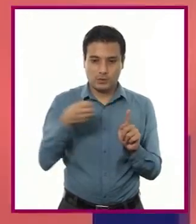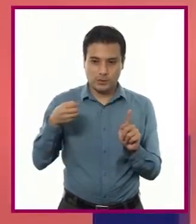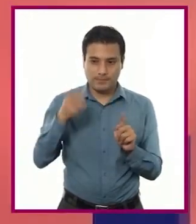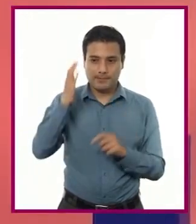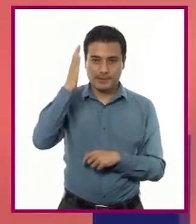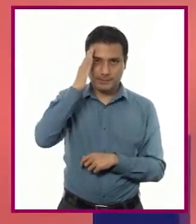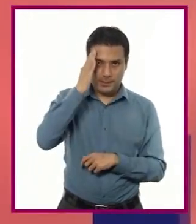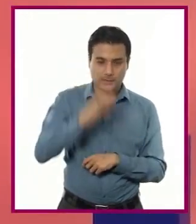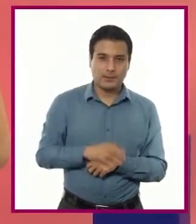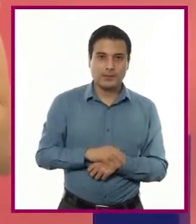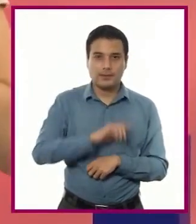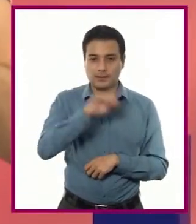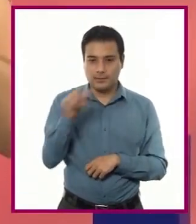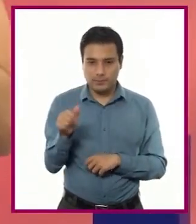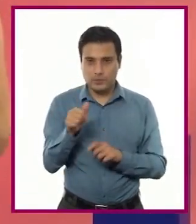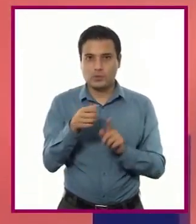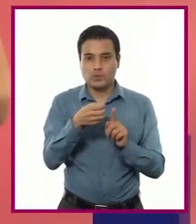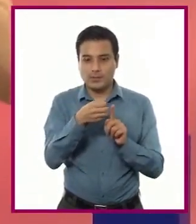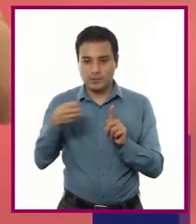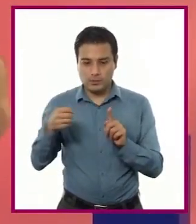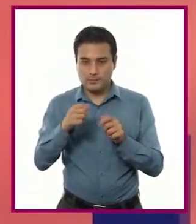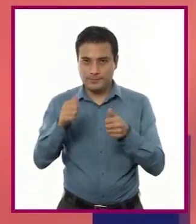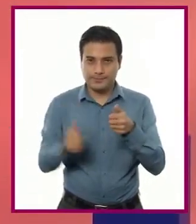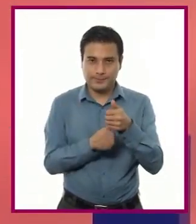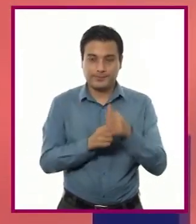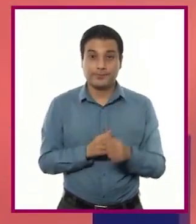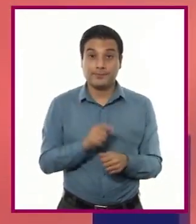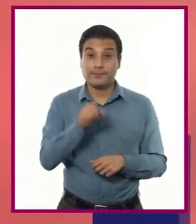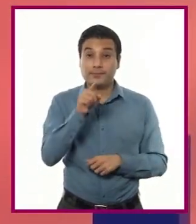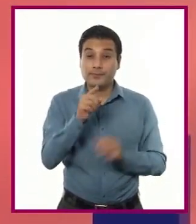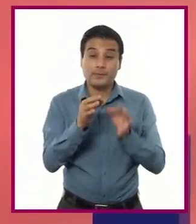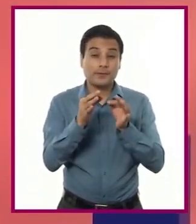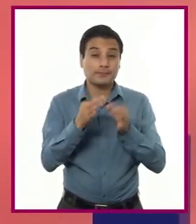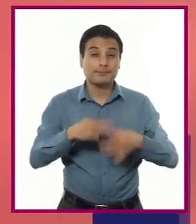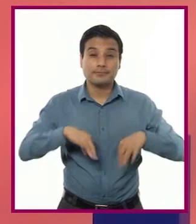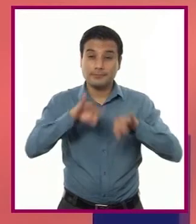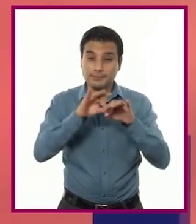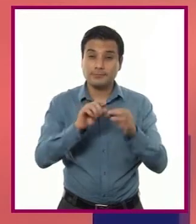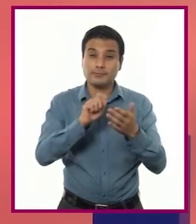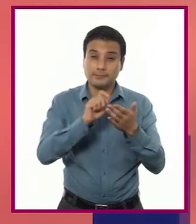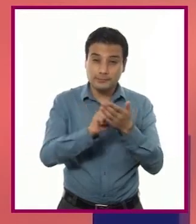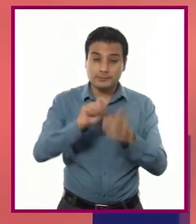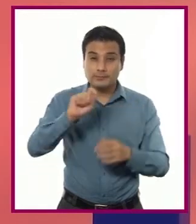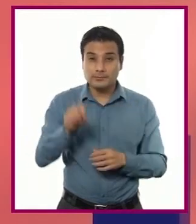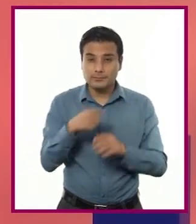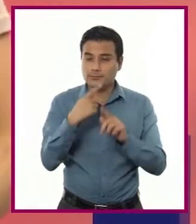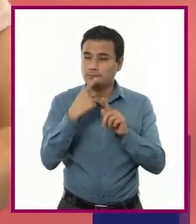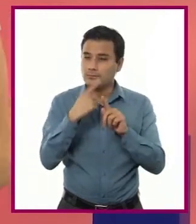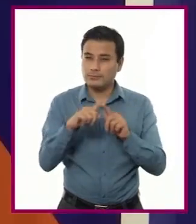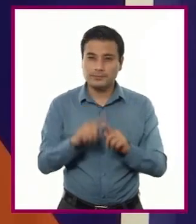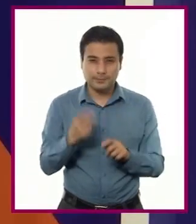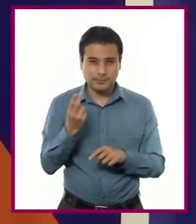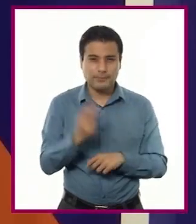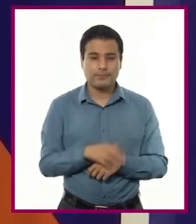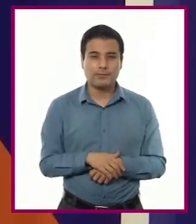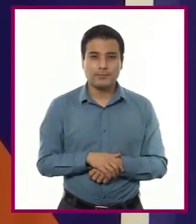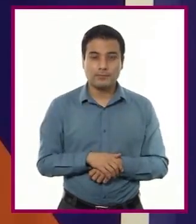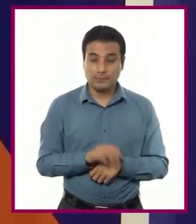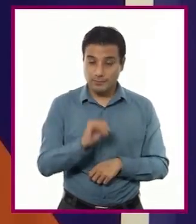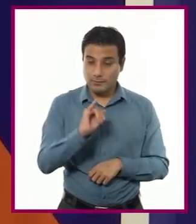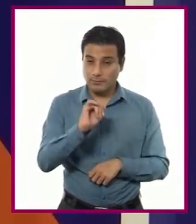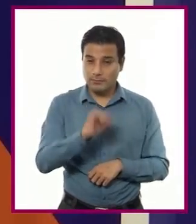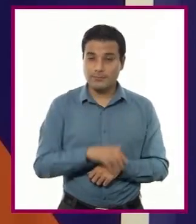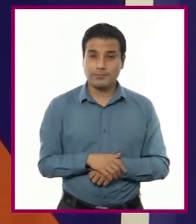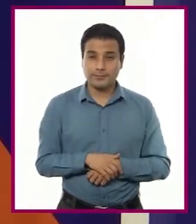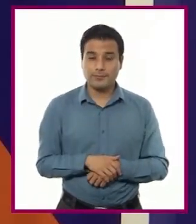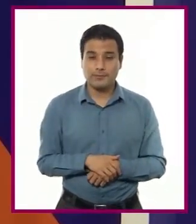subordinada. Los signos de puntuación son muy importantes y también apoyan a la jerarquización de la información. Así es.